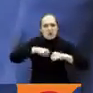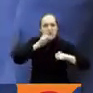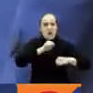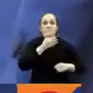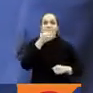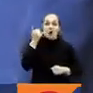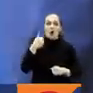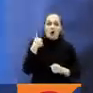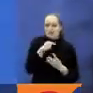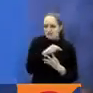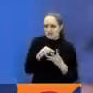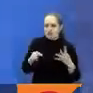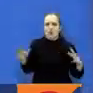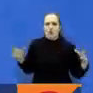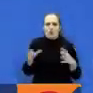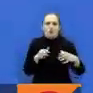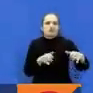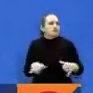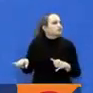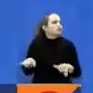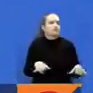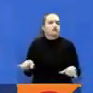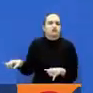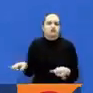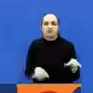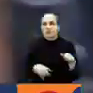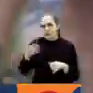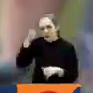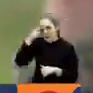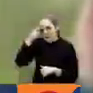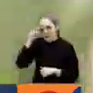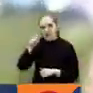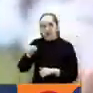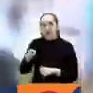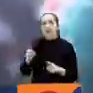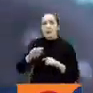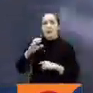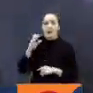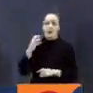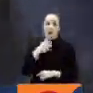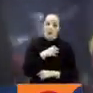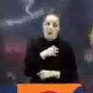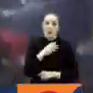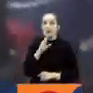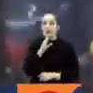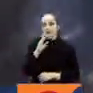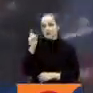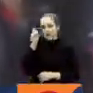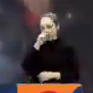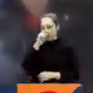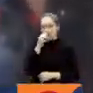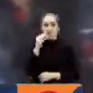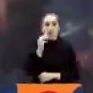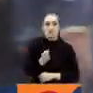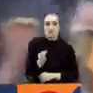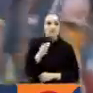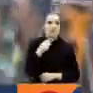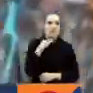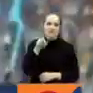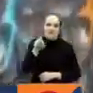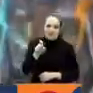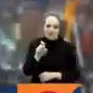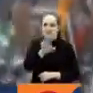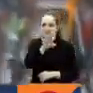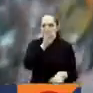de la montaña, y claramente Egan Bernal va como campeón. La carrera está programada para el 6 de noviembre y se va a